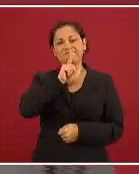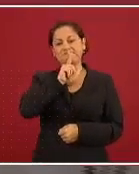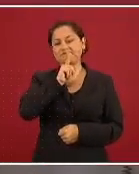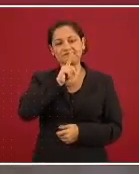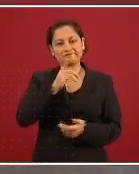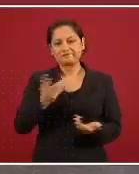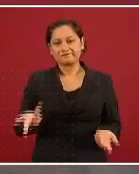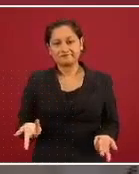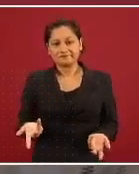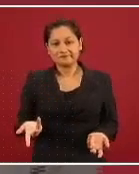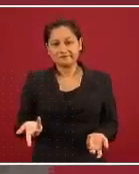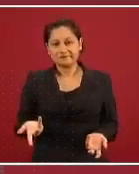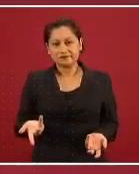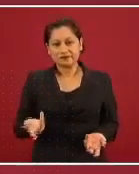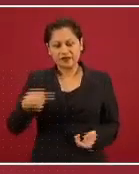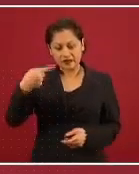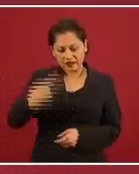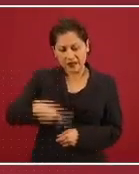Lo que estaba mal en México